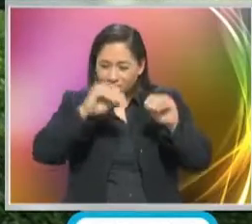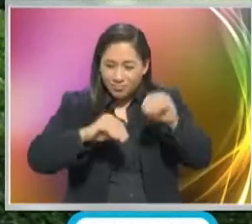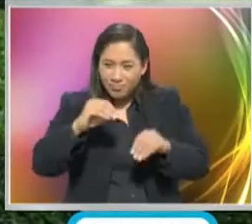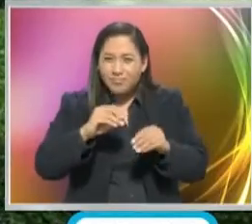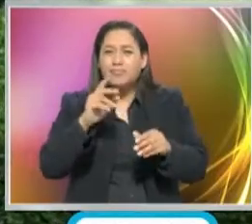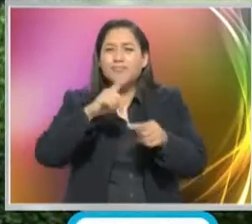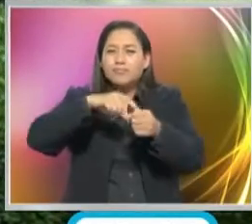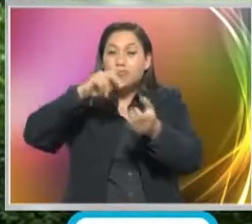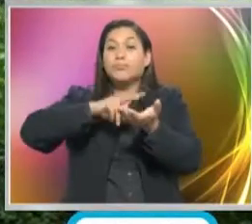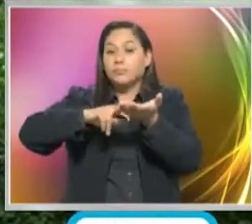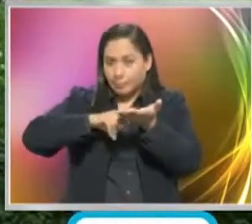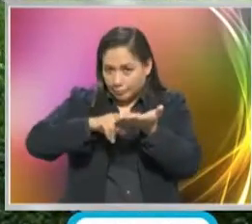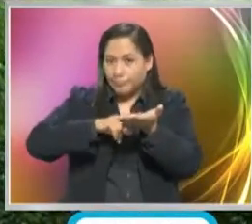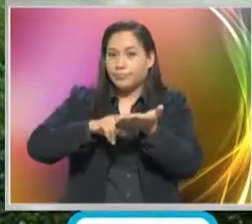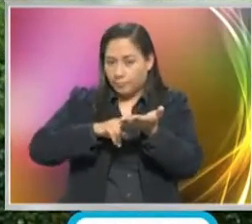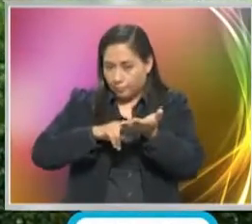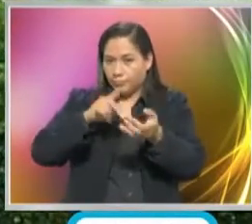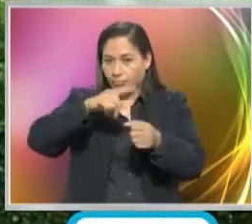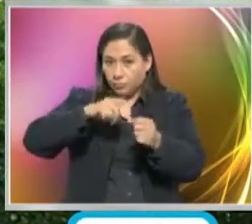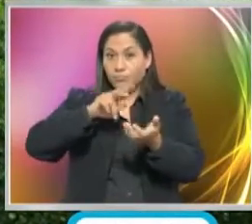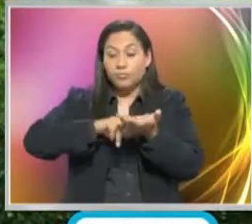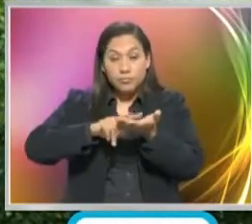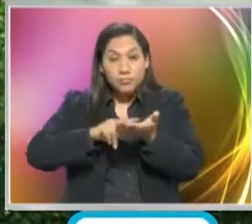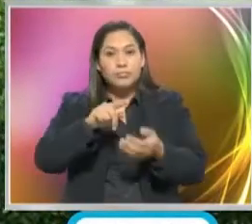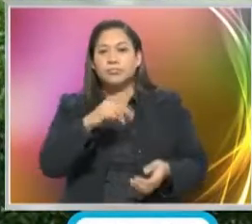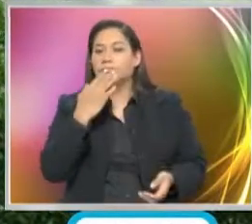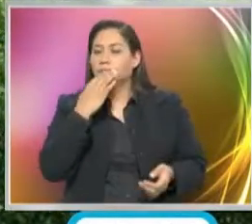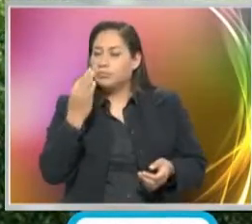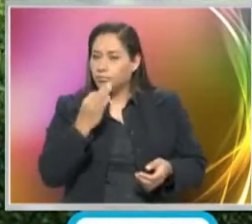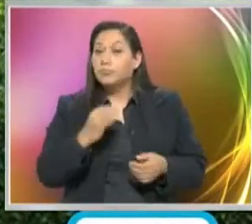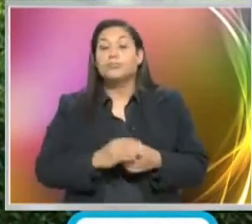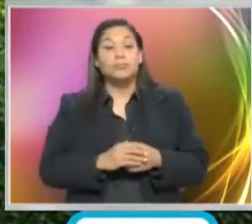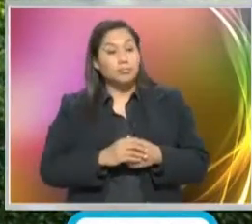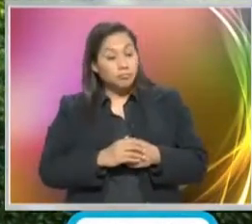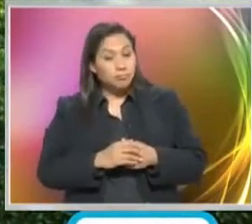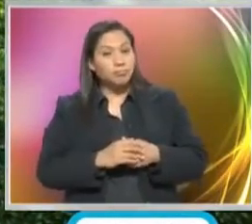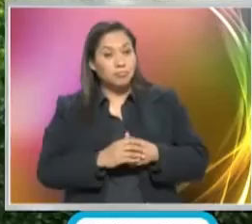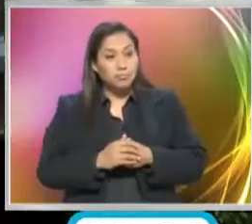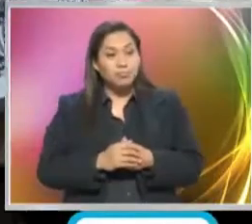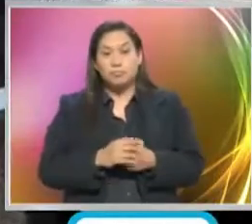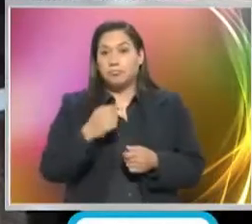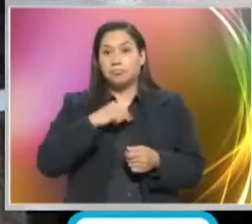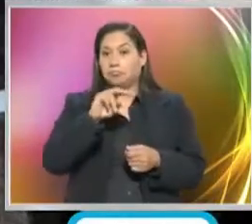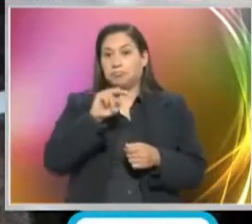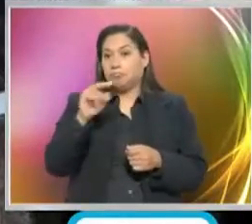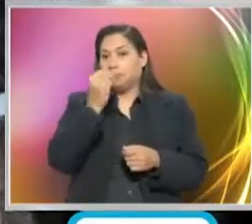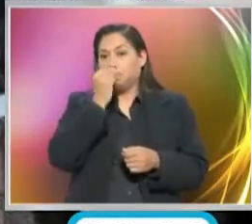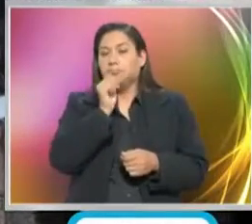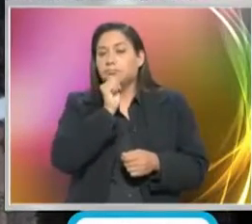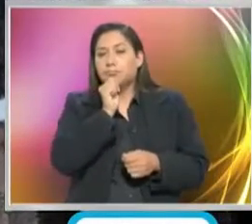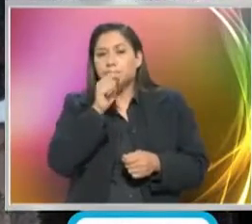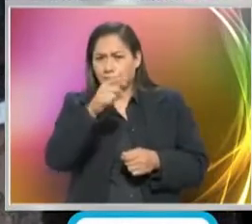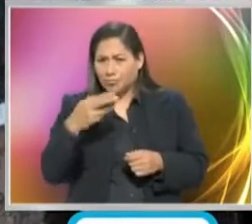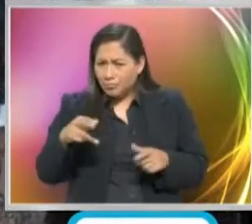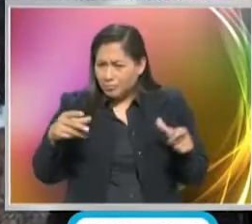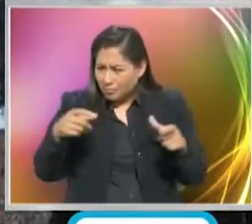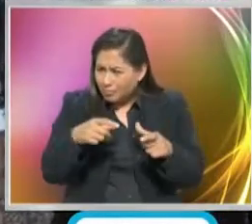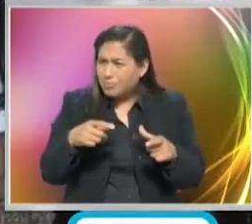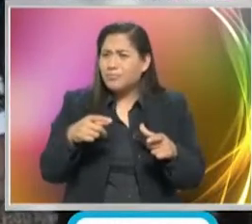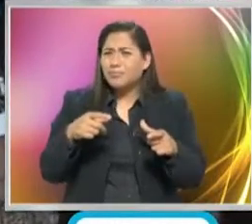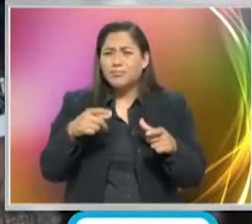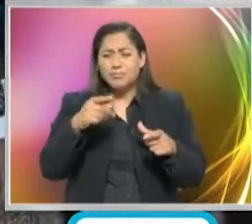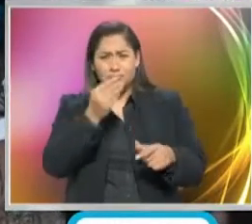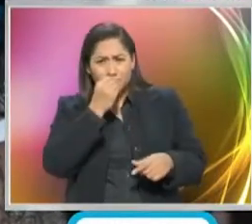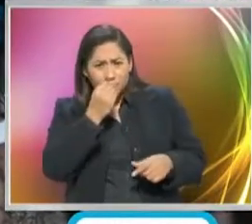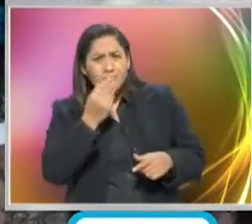mariscos. verde. Es verde. Es ¿no? verde. El pozole guerrerense es verde y es mira, delicioso. Mira. Fíjate. Sí. Ese Y- sí nunca lo he probado. Y ahí pero- hay restaurancitos, fonditas,